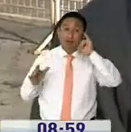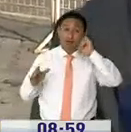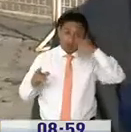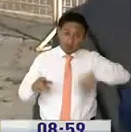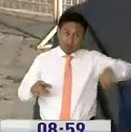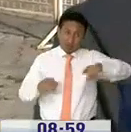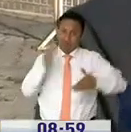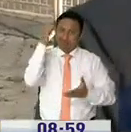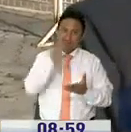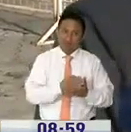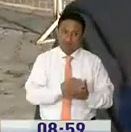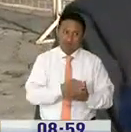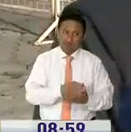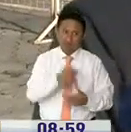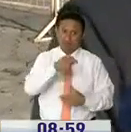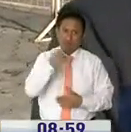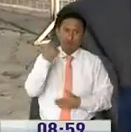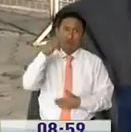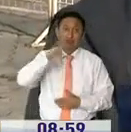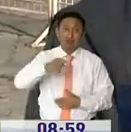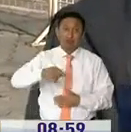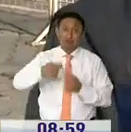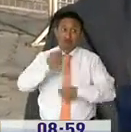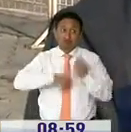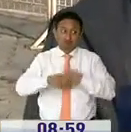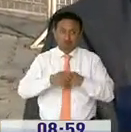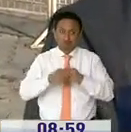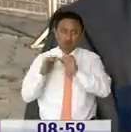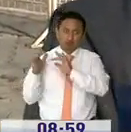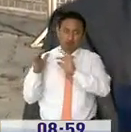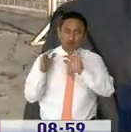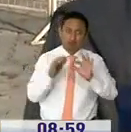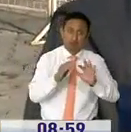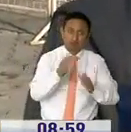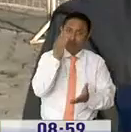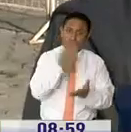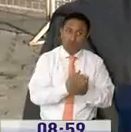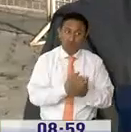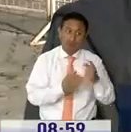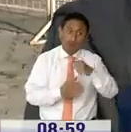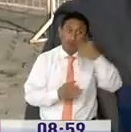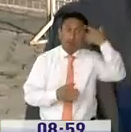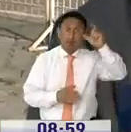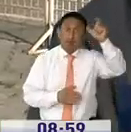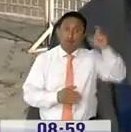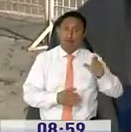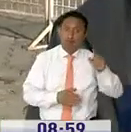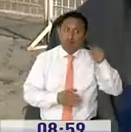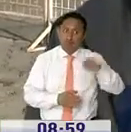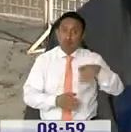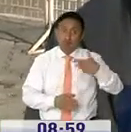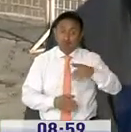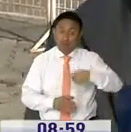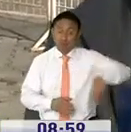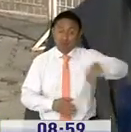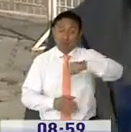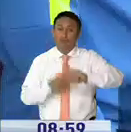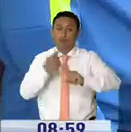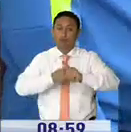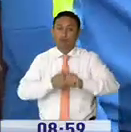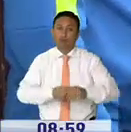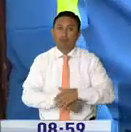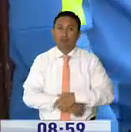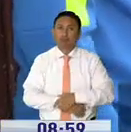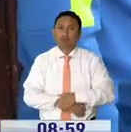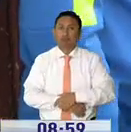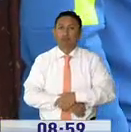es donde mayor número de ventas informales nos atraía y de por sí donde más gente encontrábamos en el tema de mercados también.